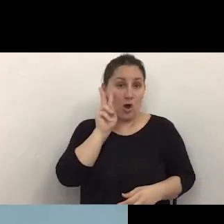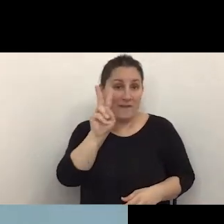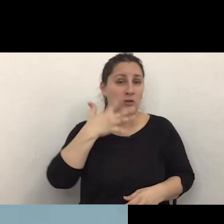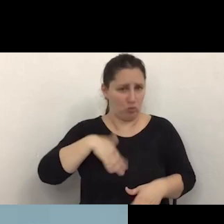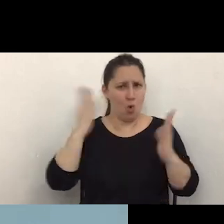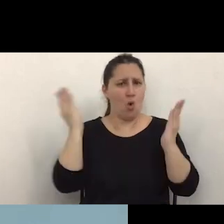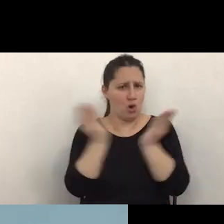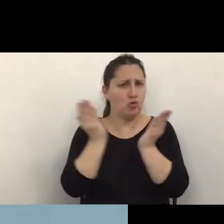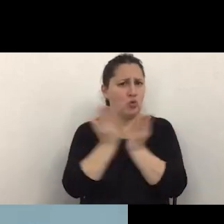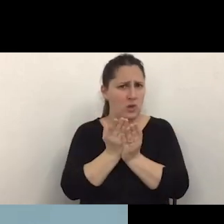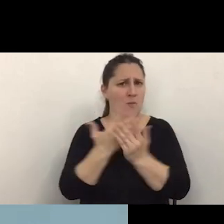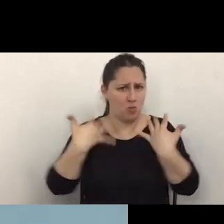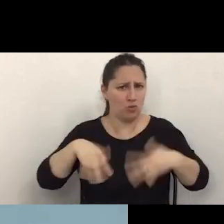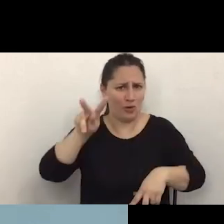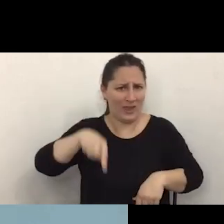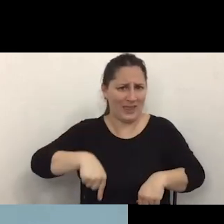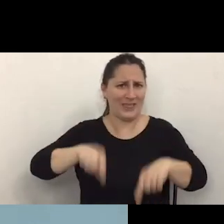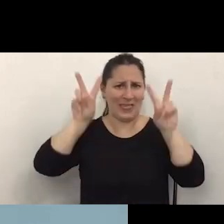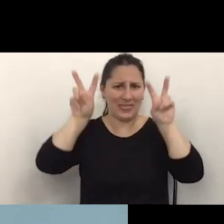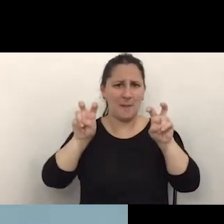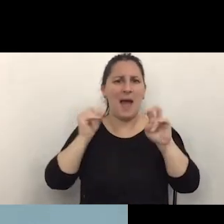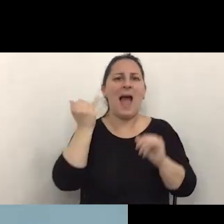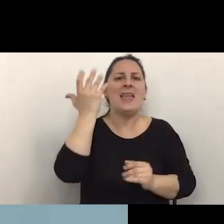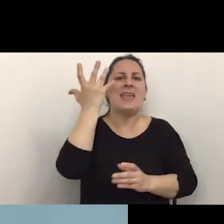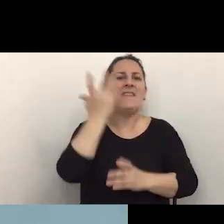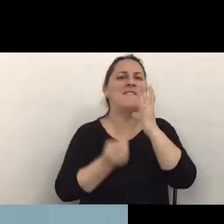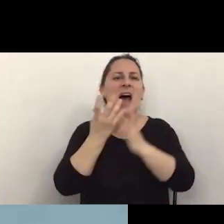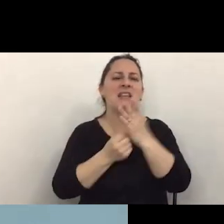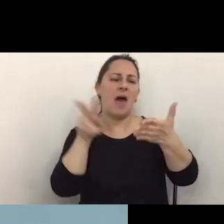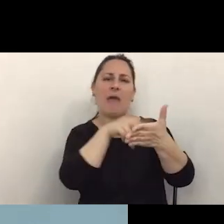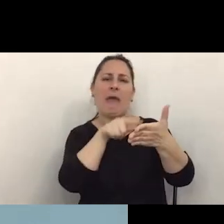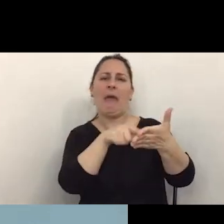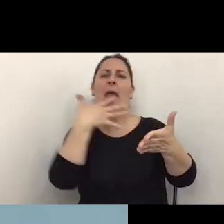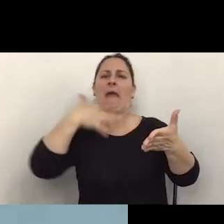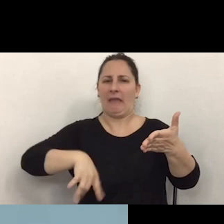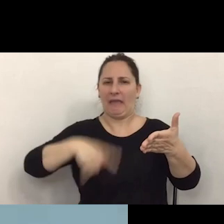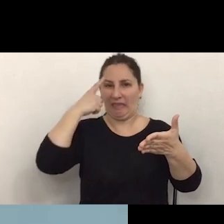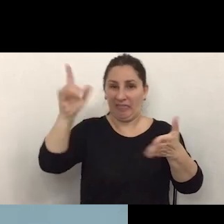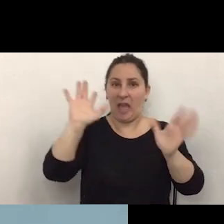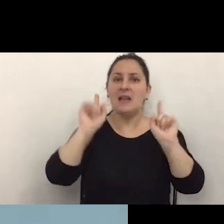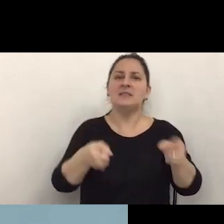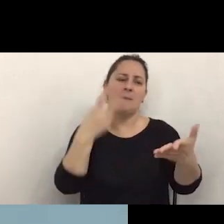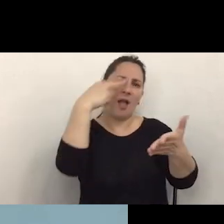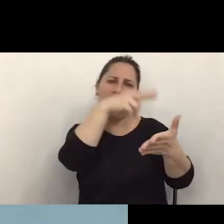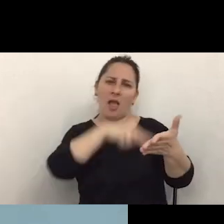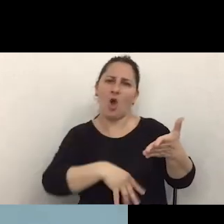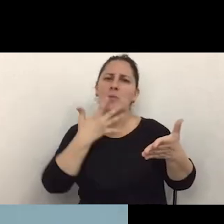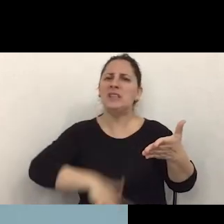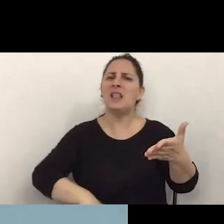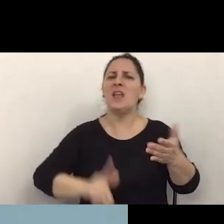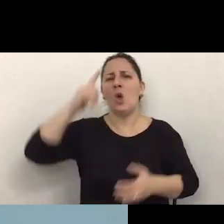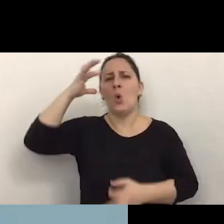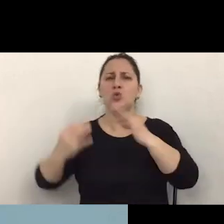bastante sobre eso, hay algunos errores de concepto, incluso en la interpretación de los fallos de la